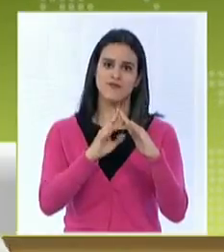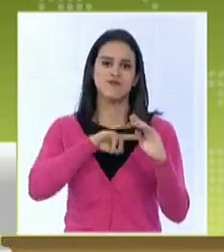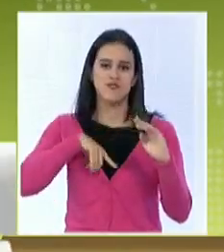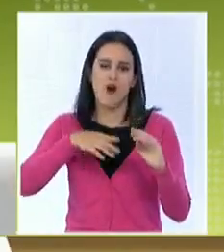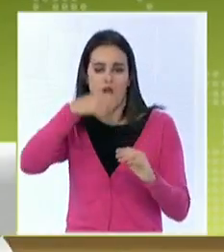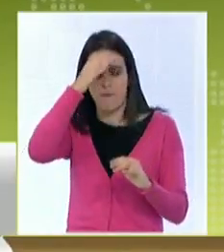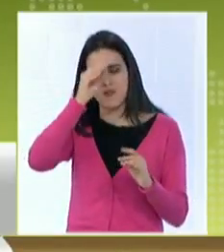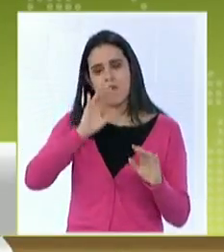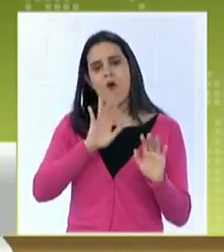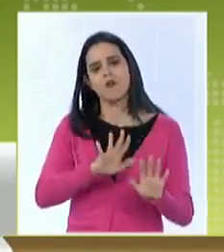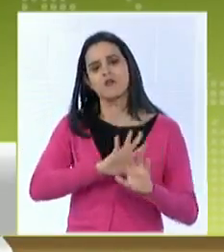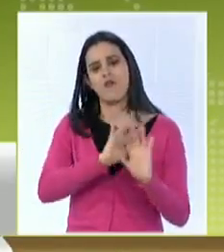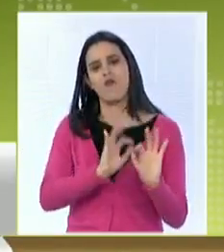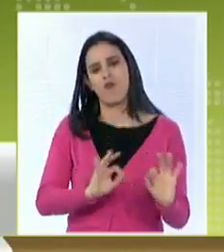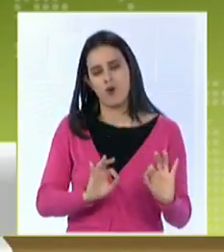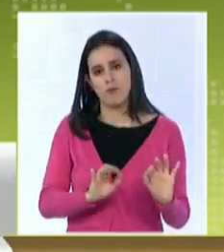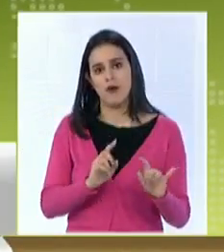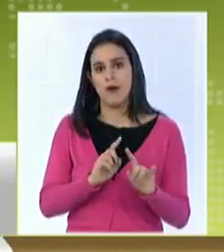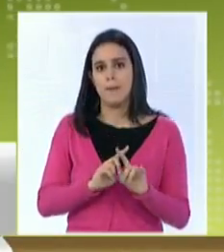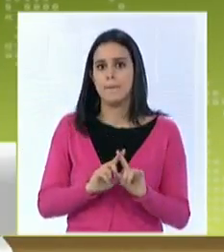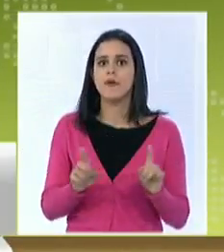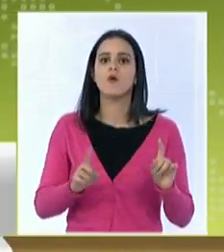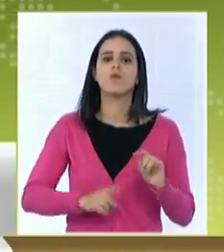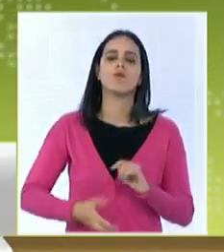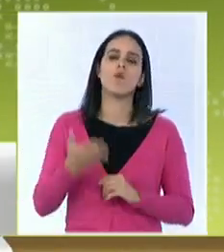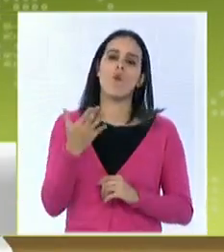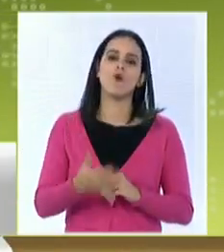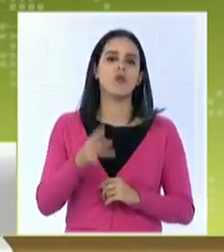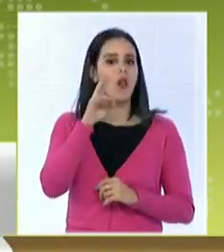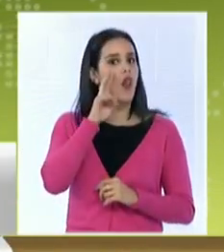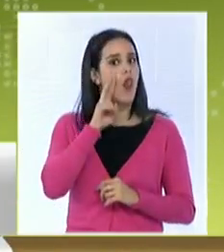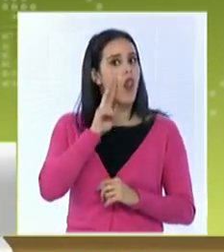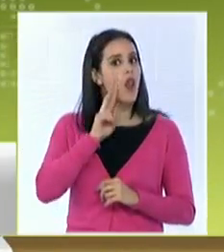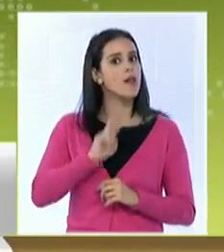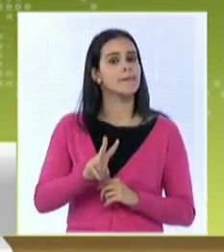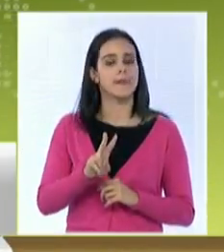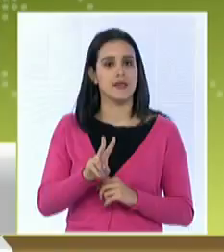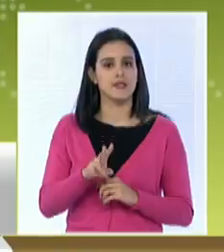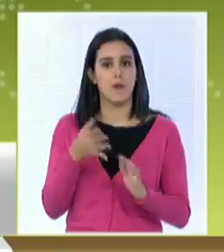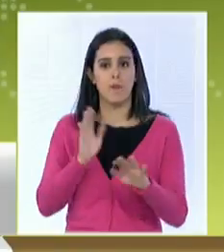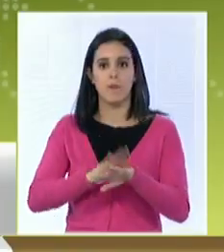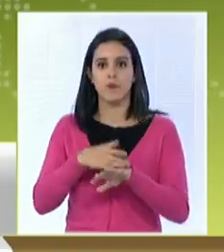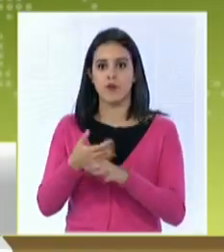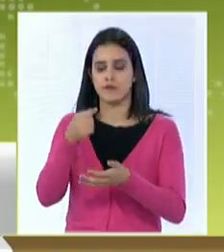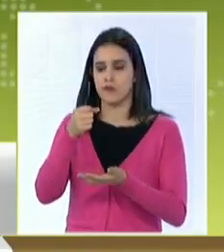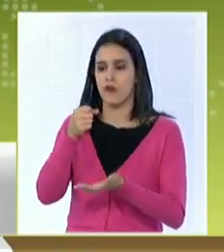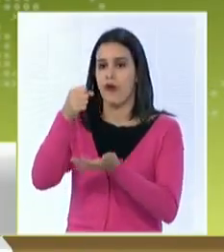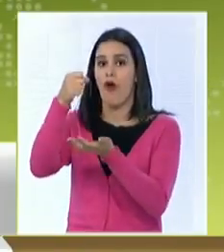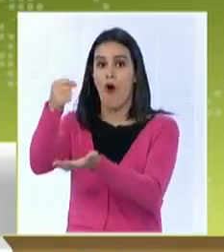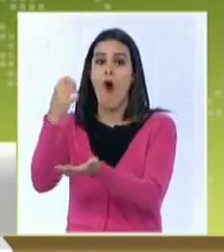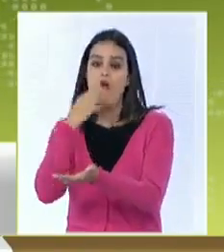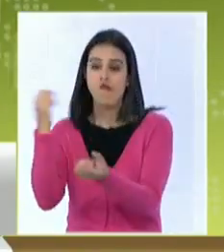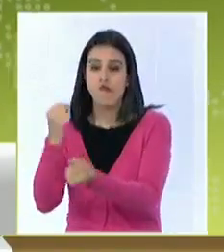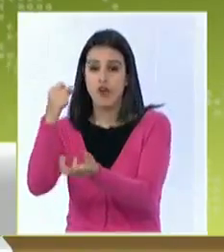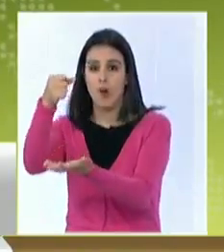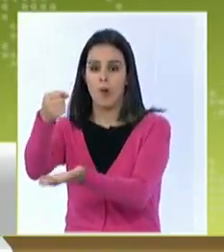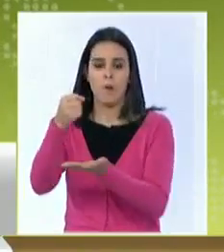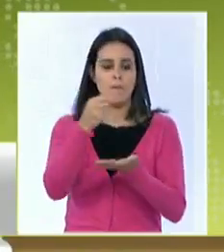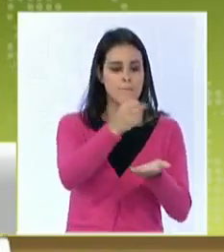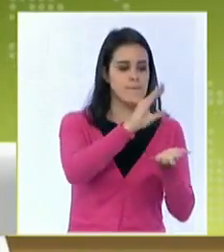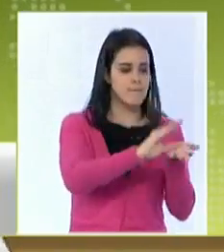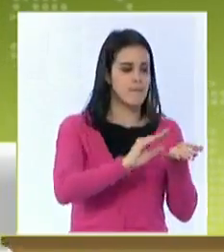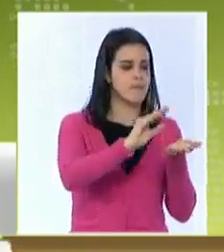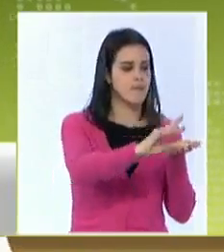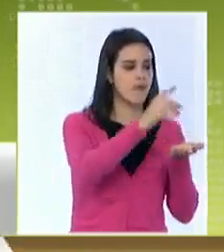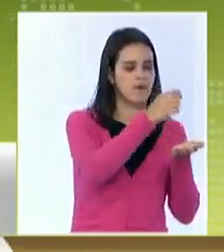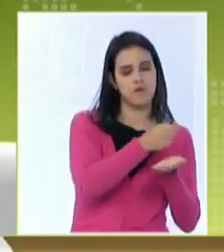así, pero desde el punto de vista de higiene y de inocuidad es la peor práctica que podemos realizar en casa. Porque